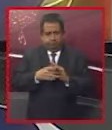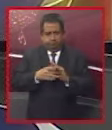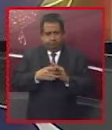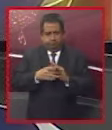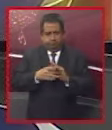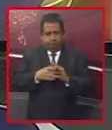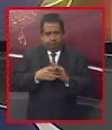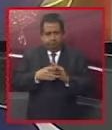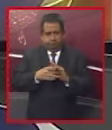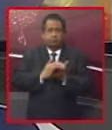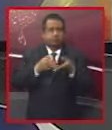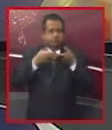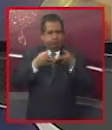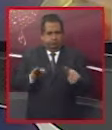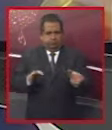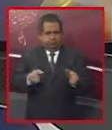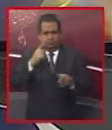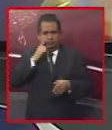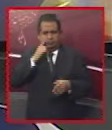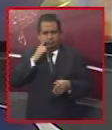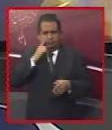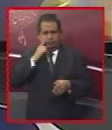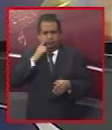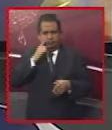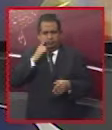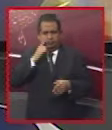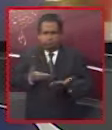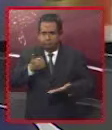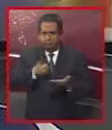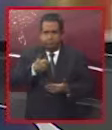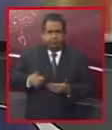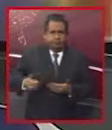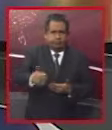Posteriormente, como lo dicta el proceso de discusión en el Pleno, se abrió la discusión a